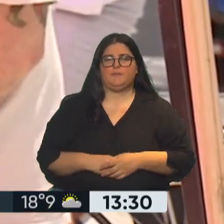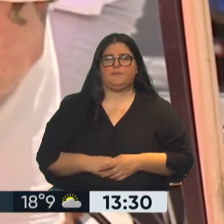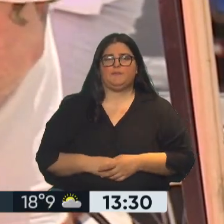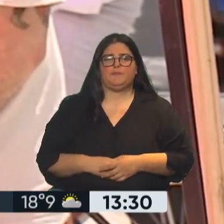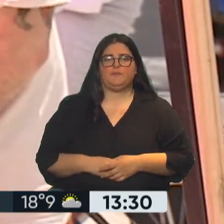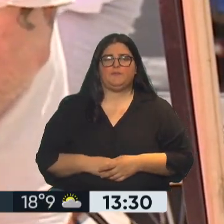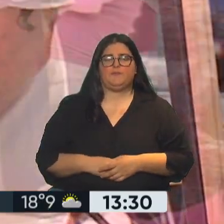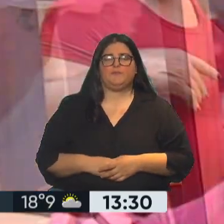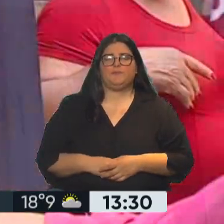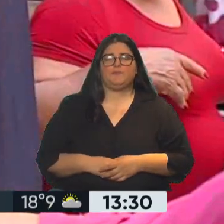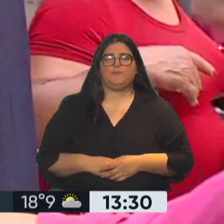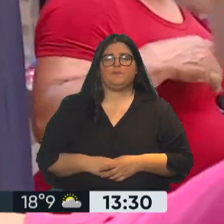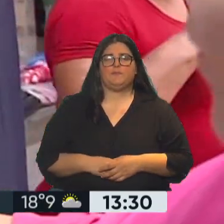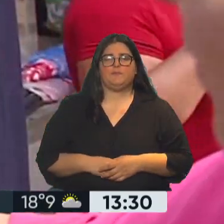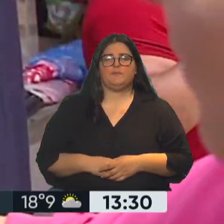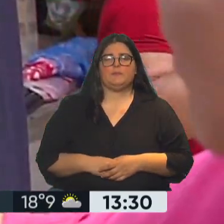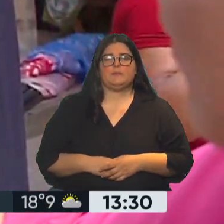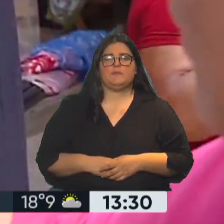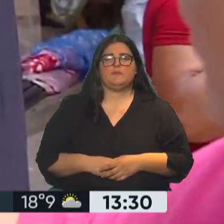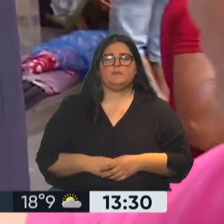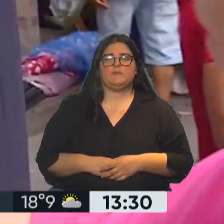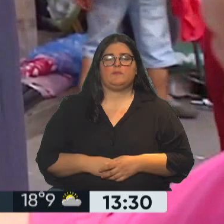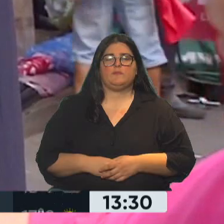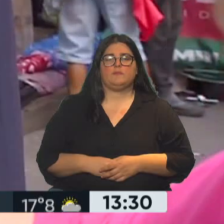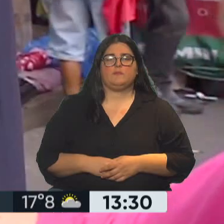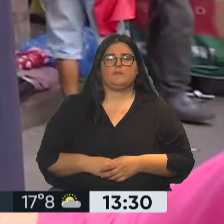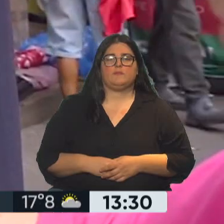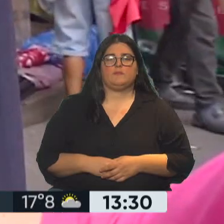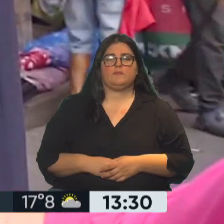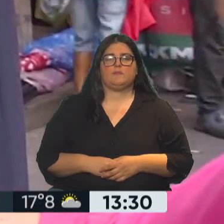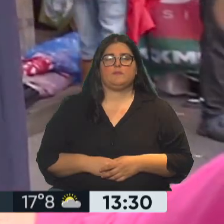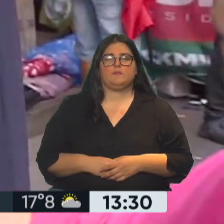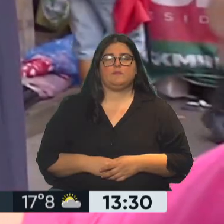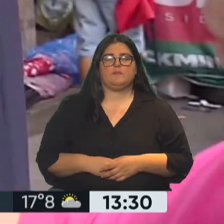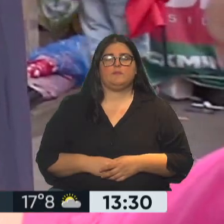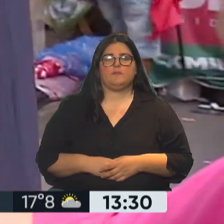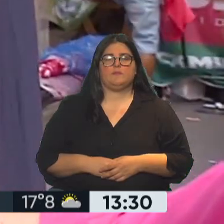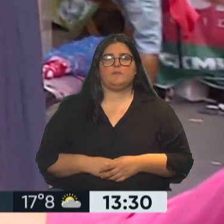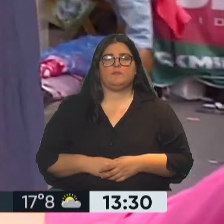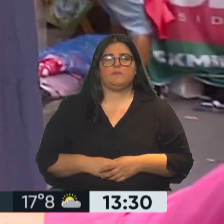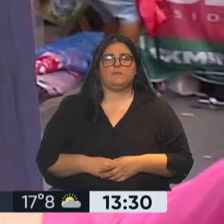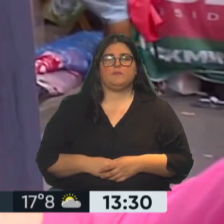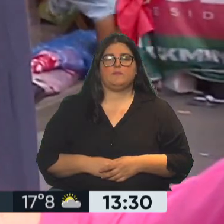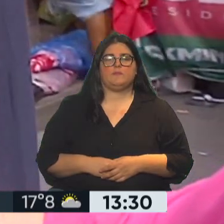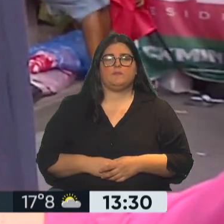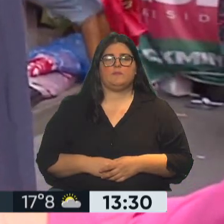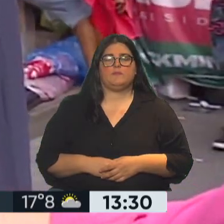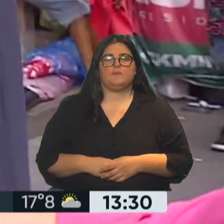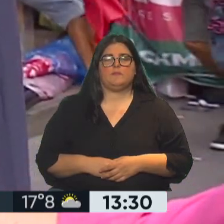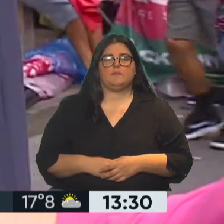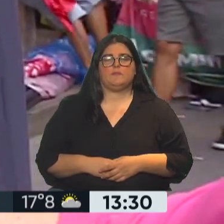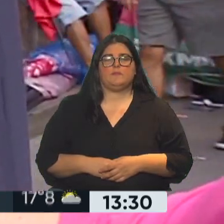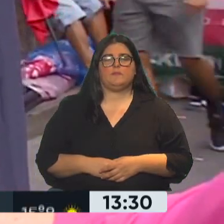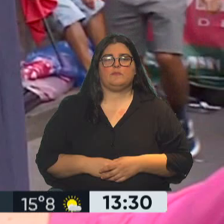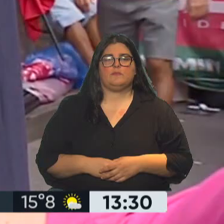debate. Estamos sentindo aí nas ruas também as pessoas se posicionando mais, os indecisos tomando também